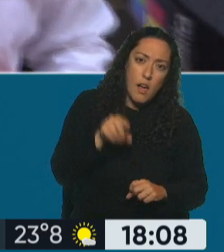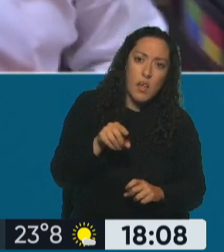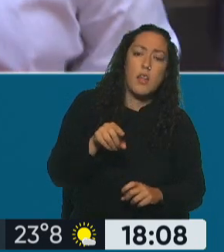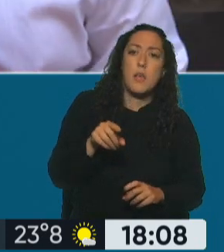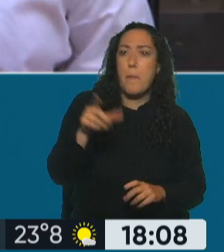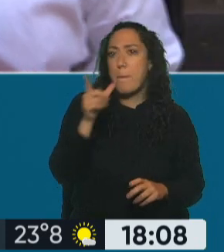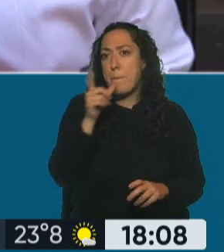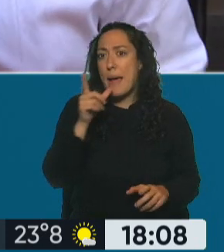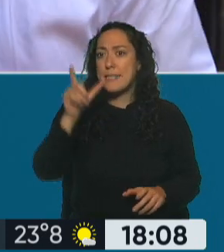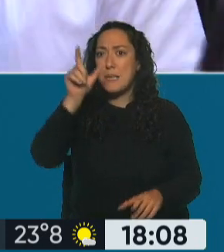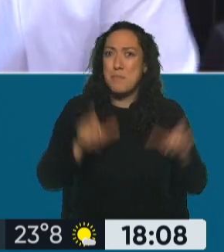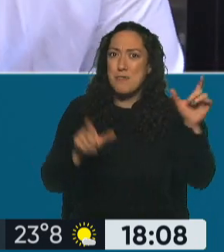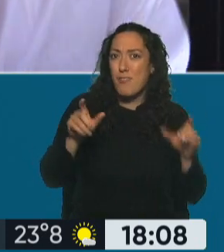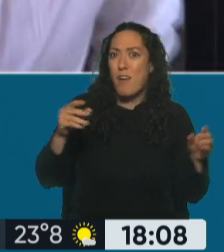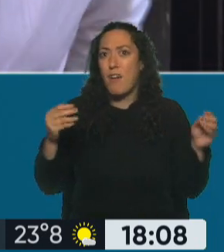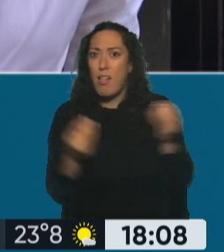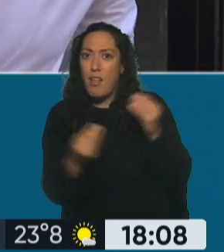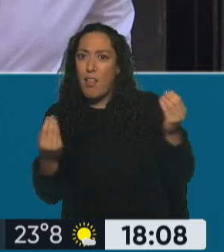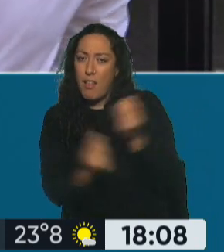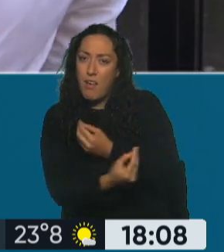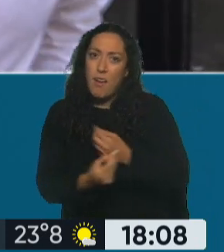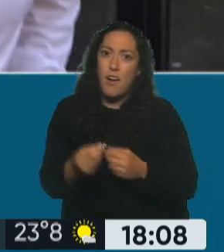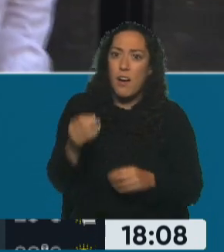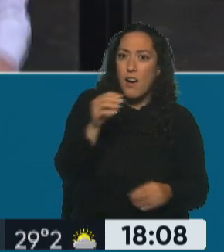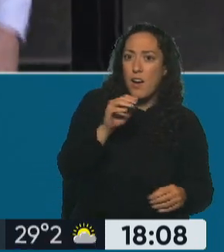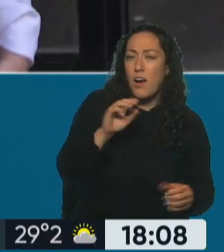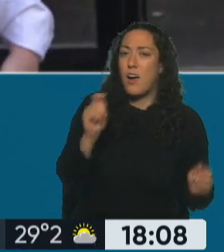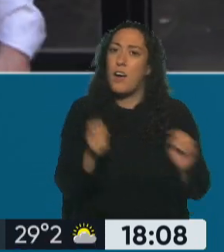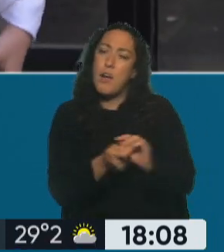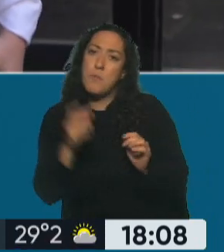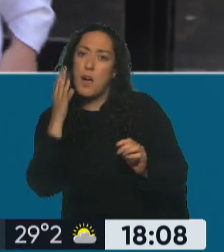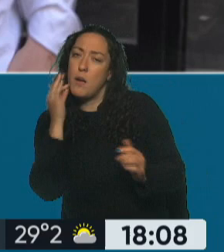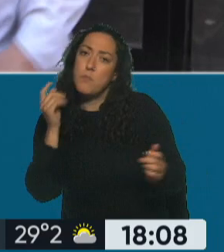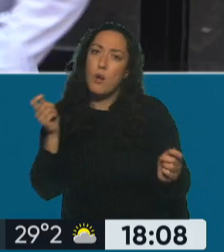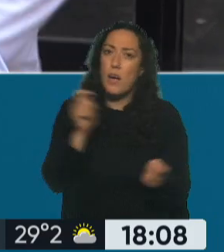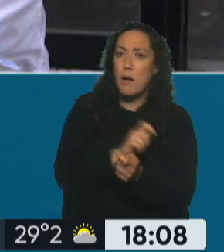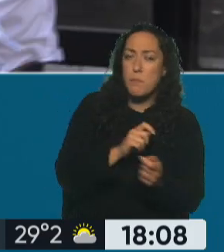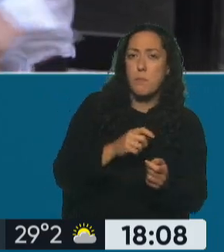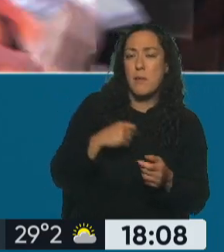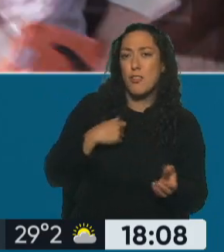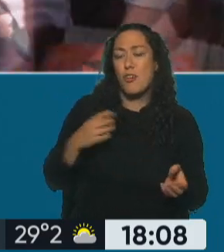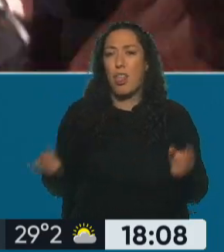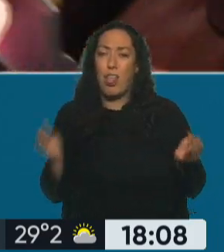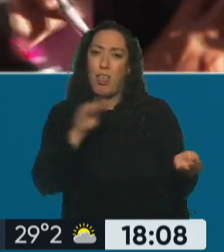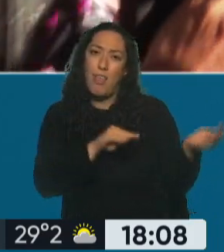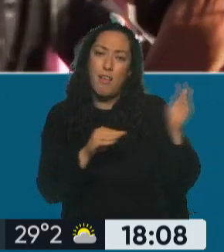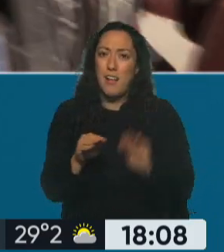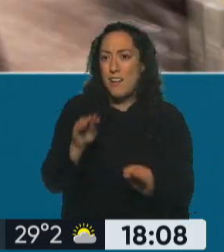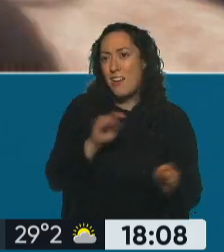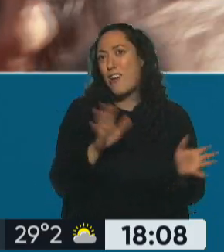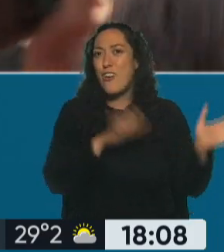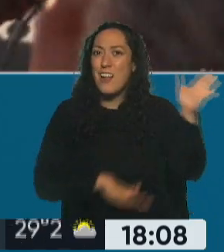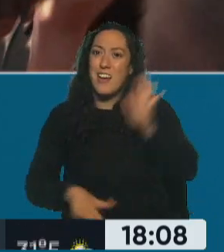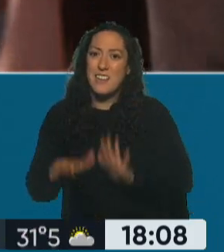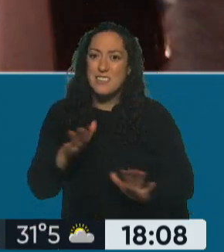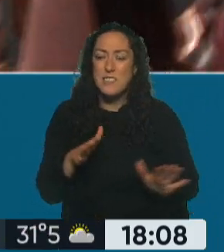tablero que empiezan a moverlo y cada vez que moves una se te caen otras piezas, entonces levantás la del piso y la querés poner, pero no es